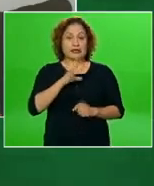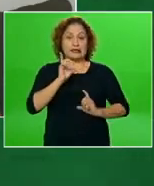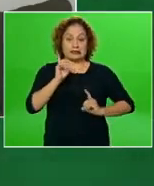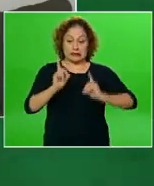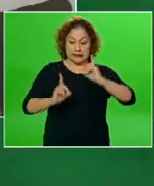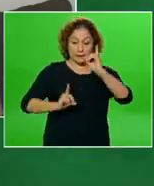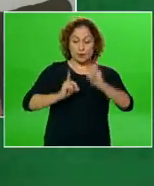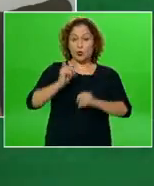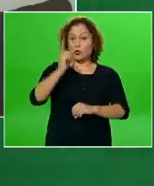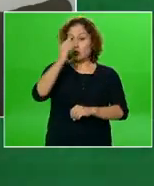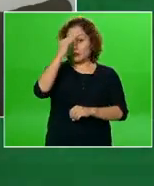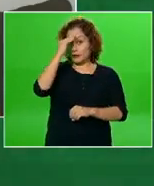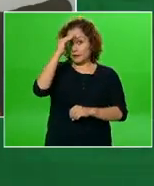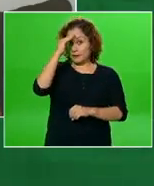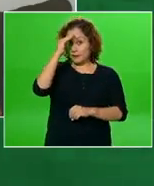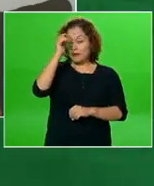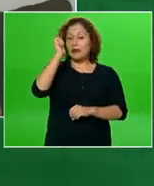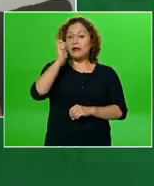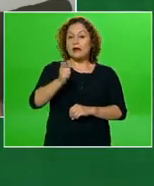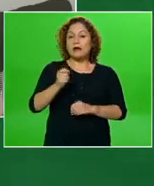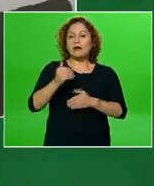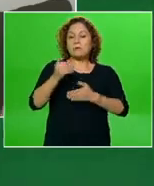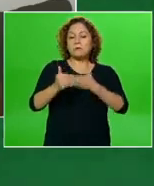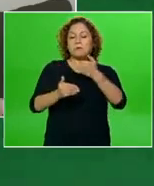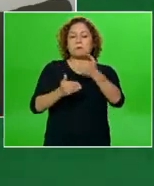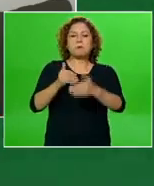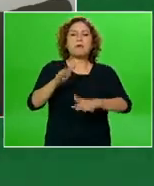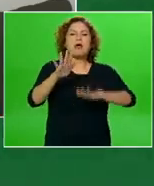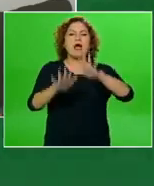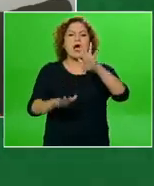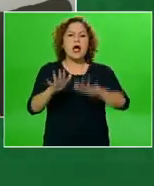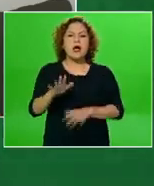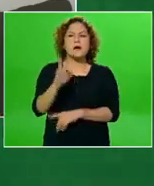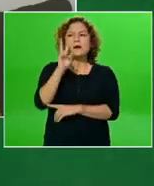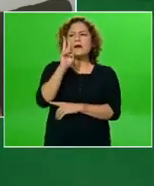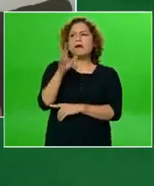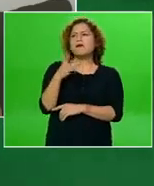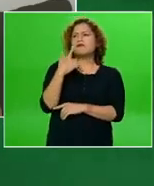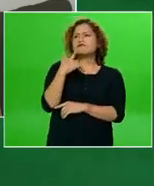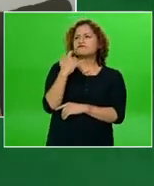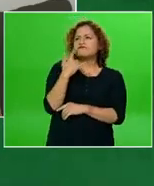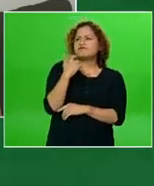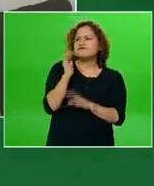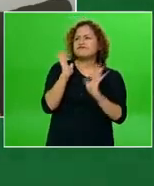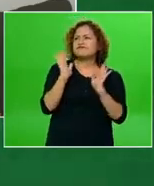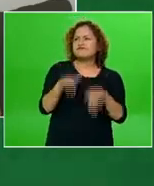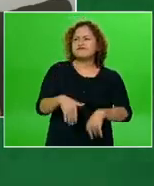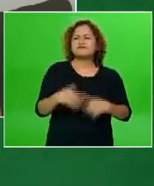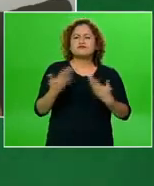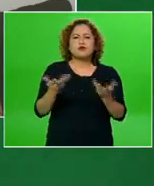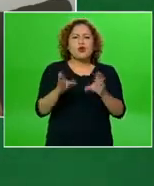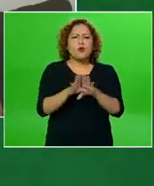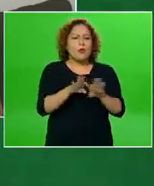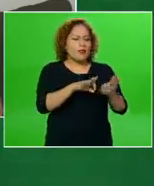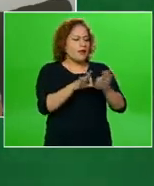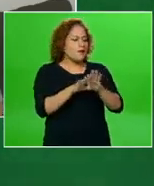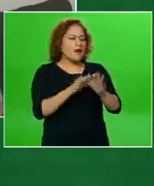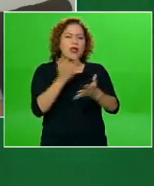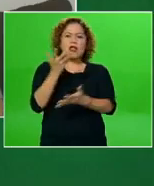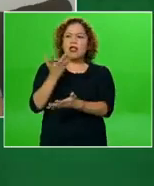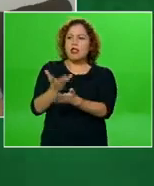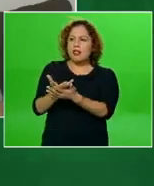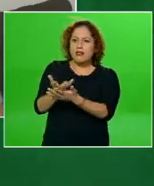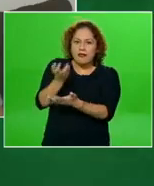de eso ya viene siendo lo que llamamos tiempo de ocio que es el tiempo libre de nuestras responsabilidades y quiero